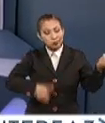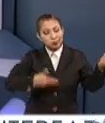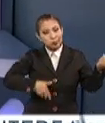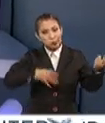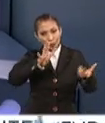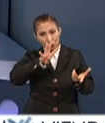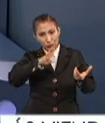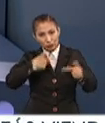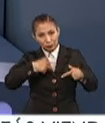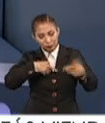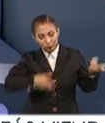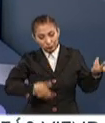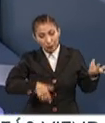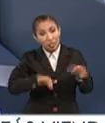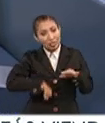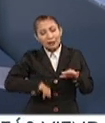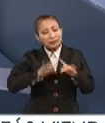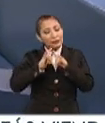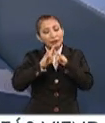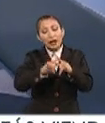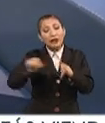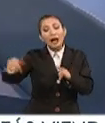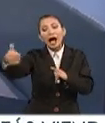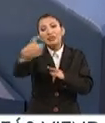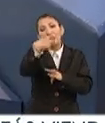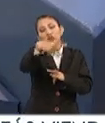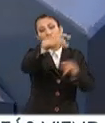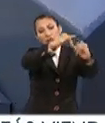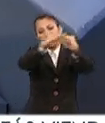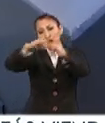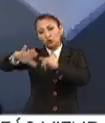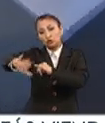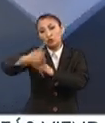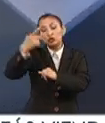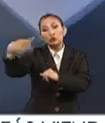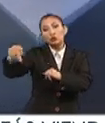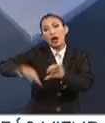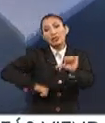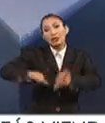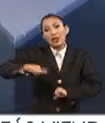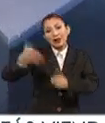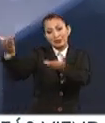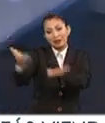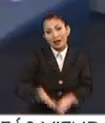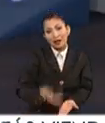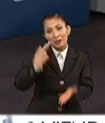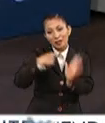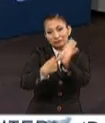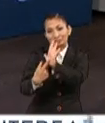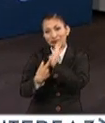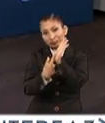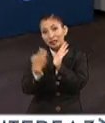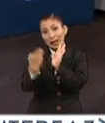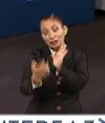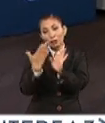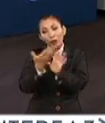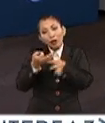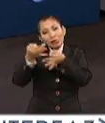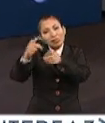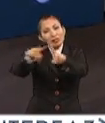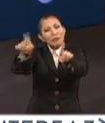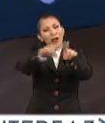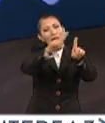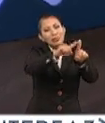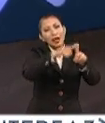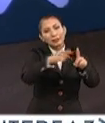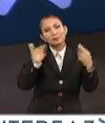guitarras. Lo interesante de la feria es que cada entidad propone justamente estas actividades y eso hace que sea muy diversa